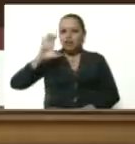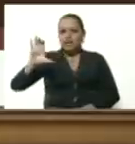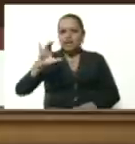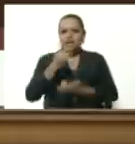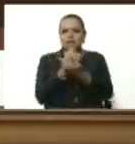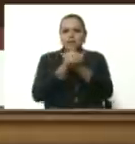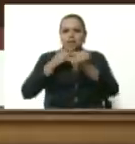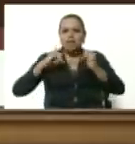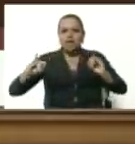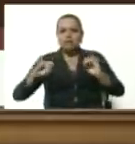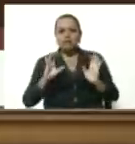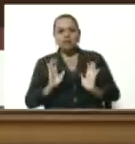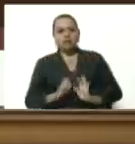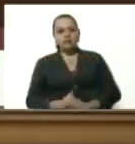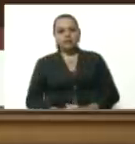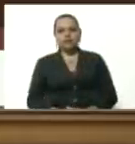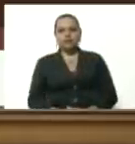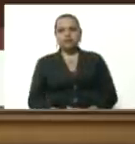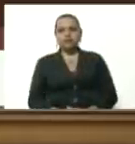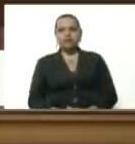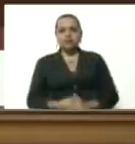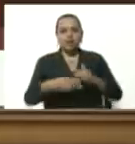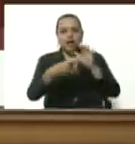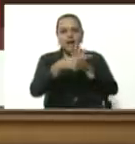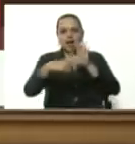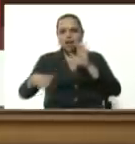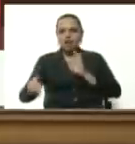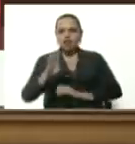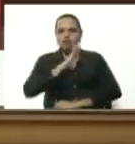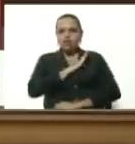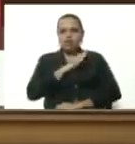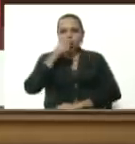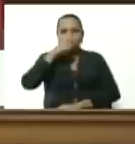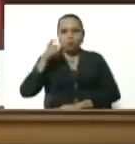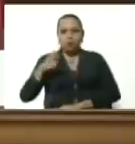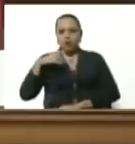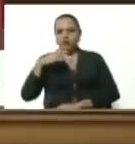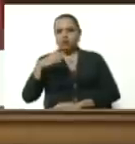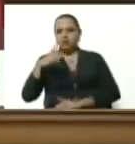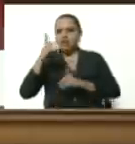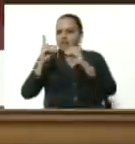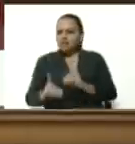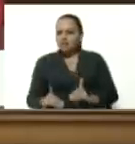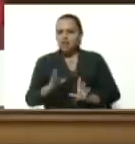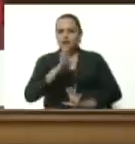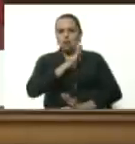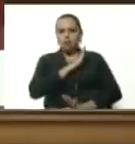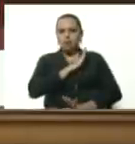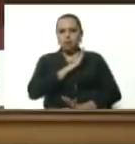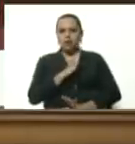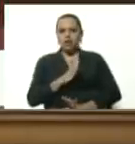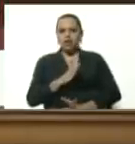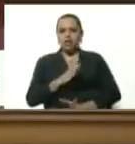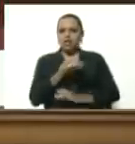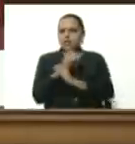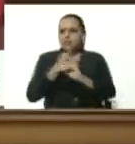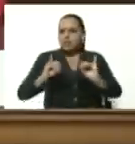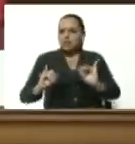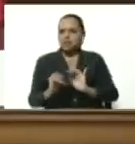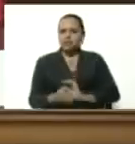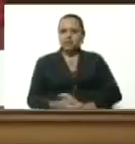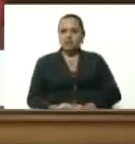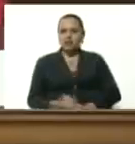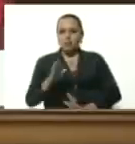independencia, a los derechos que tienen los pueblos de ejercer su propia autonomía